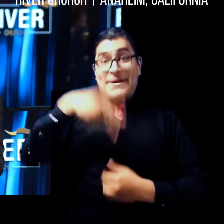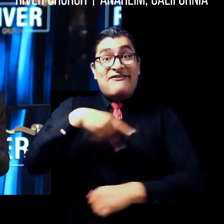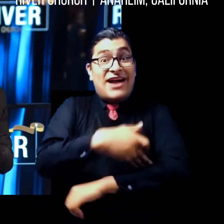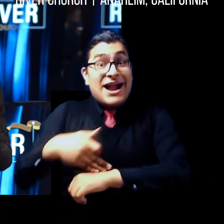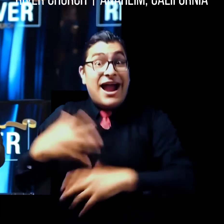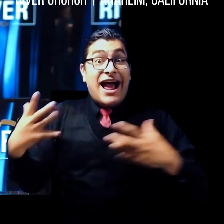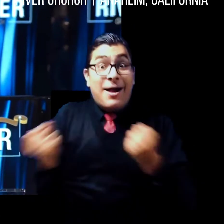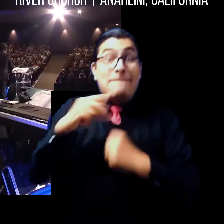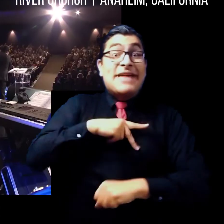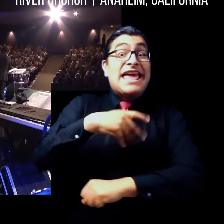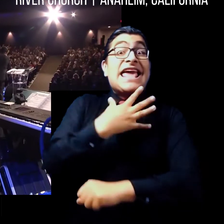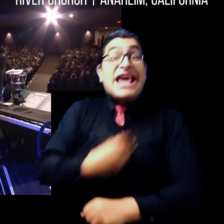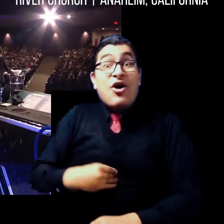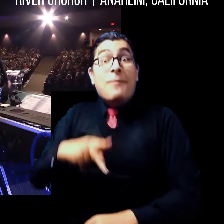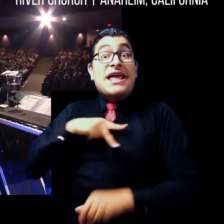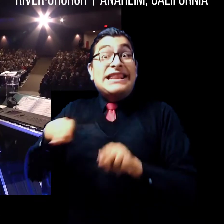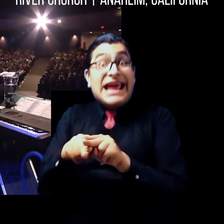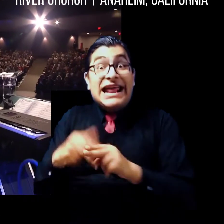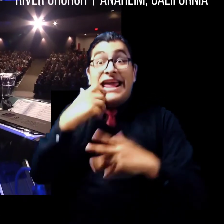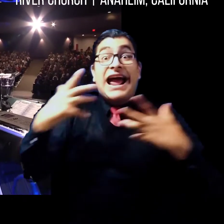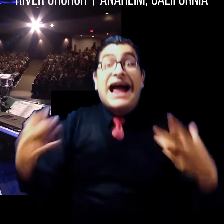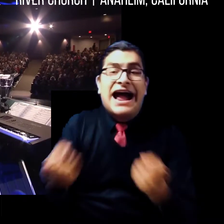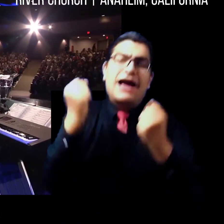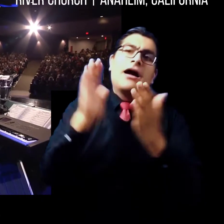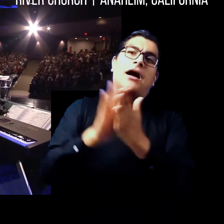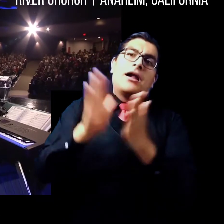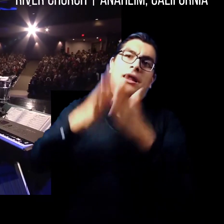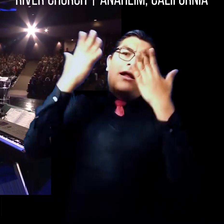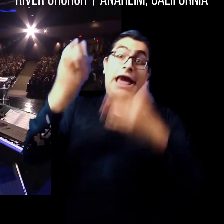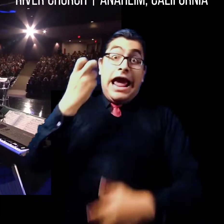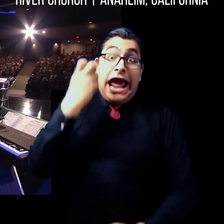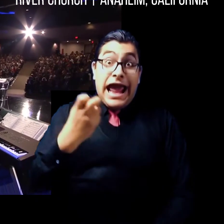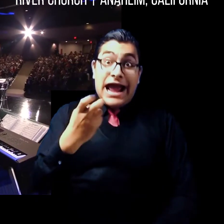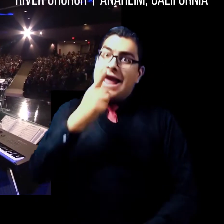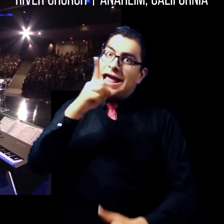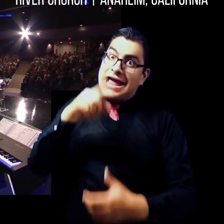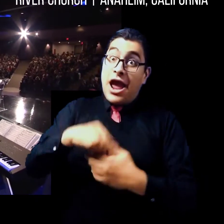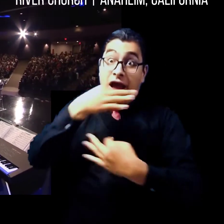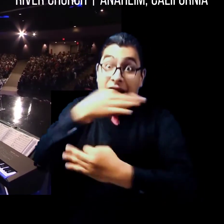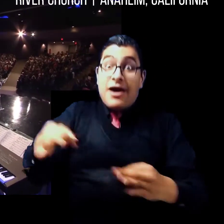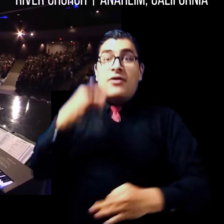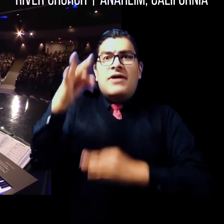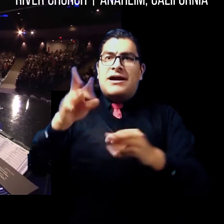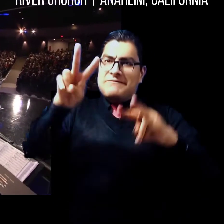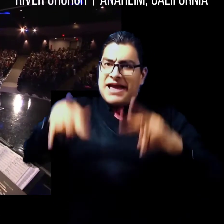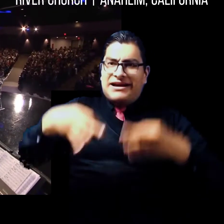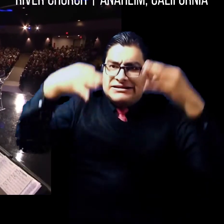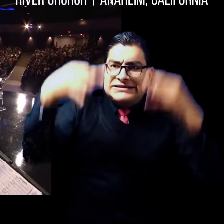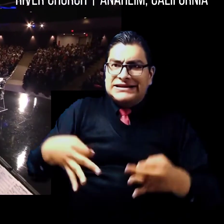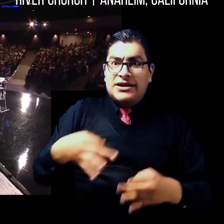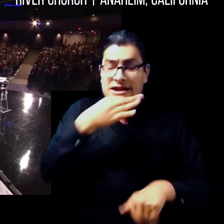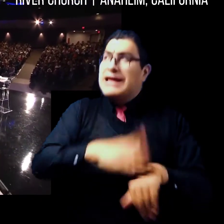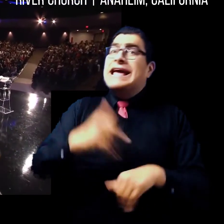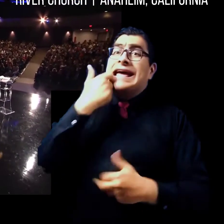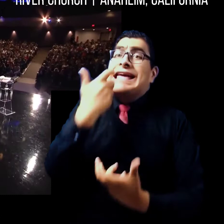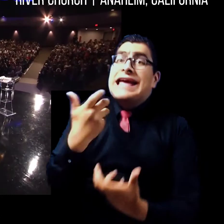familia, para tus hijos, para tus nietos. ¡Aleluya! Ese es el secreto del evangelismo. ¿Cuántos dicen,